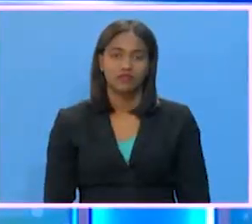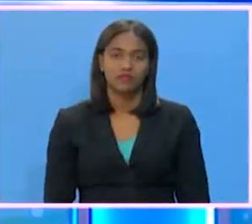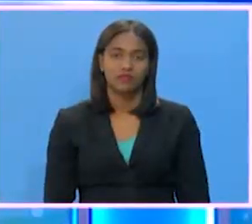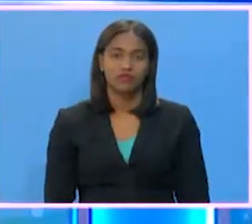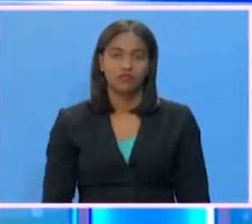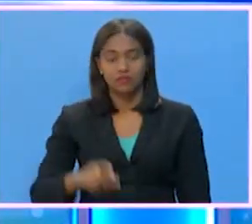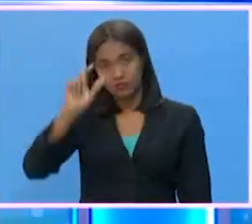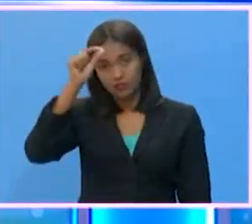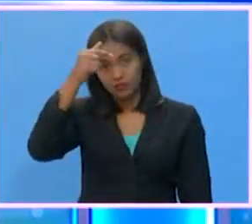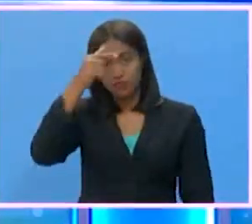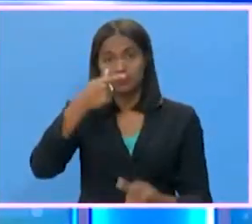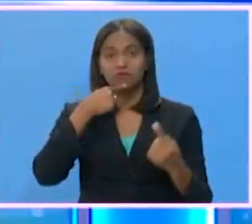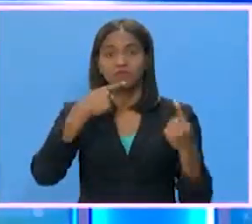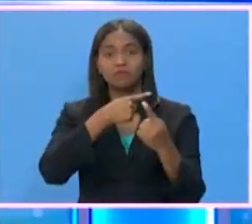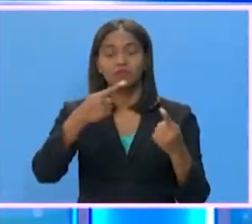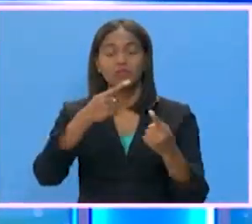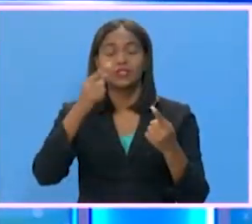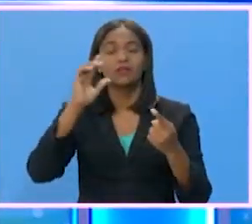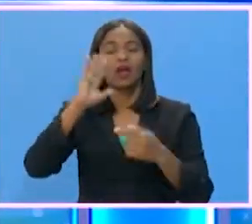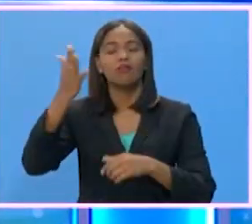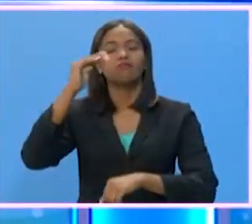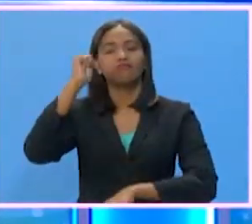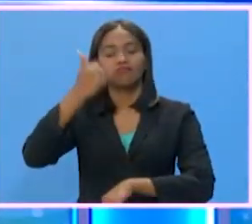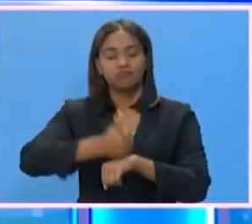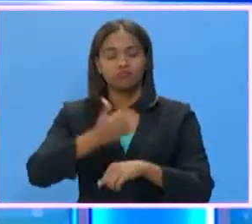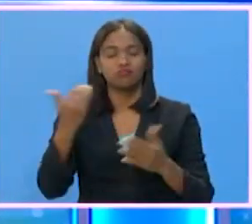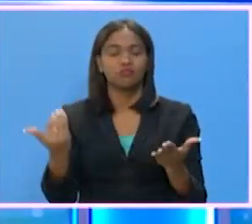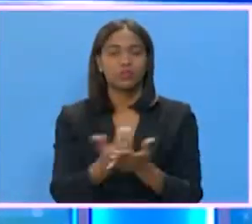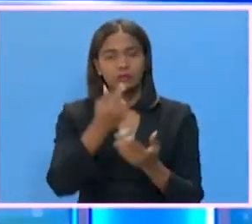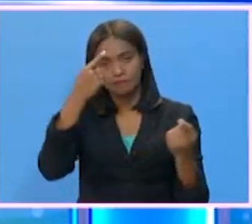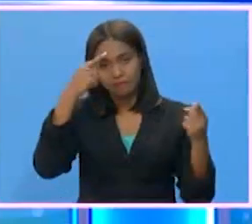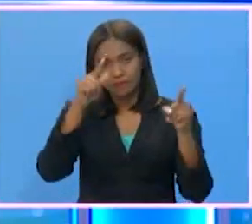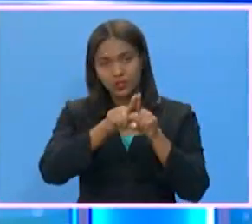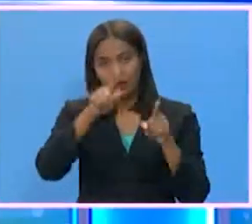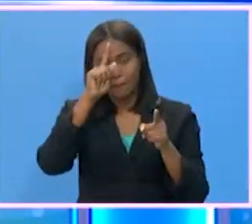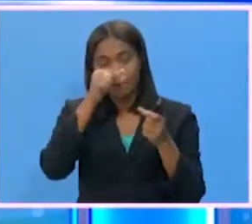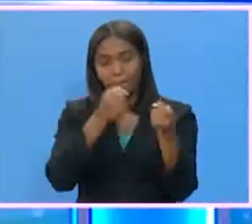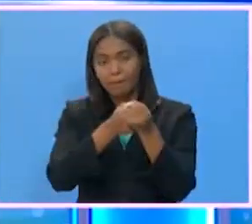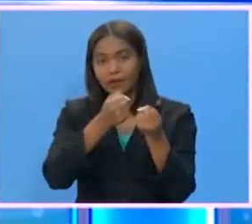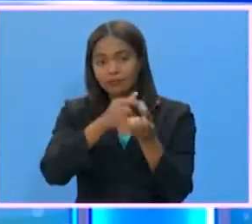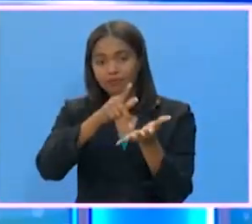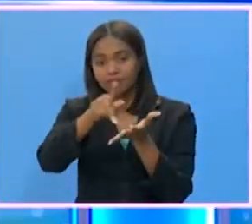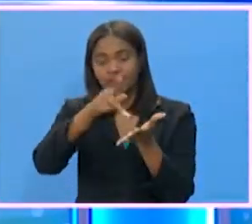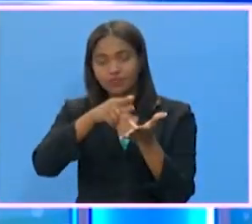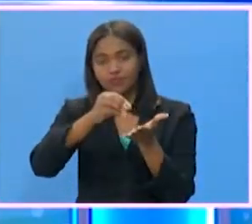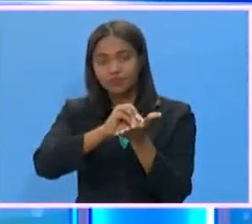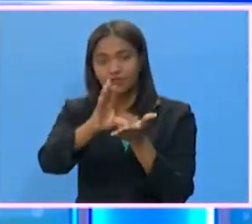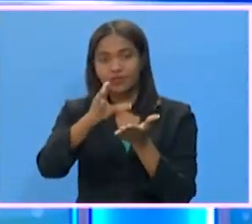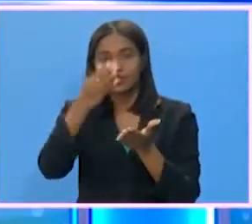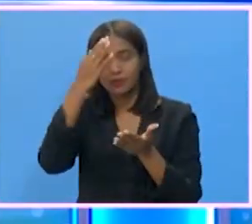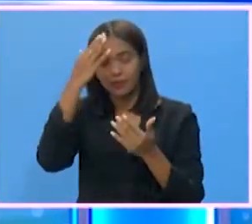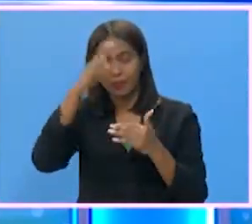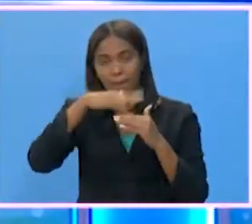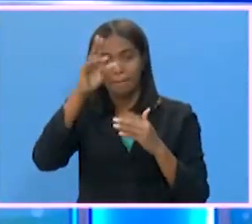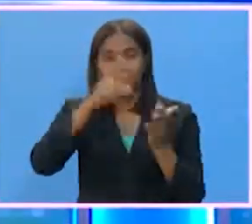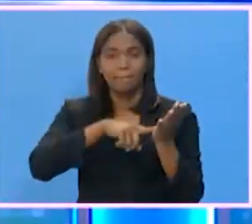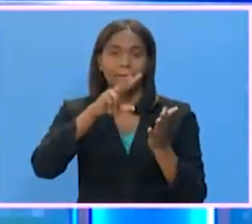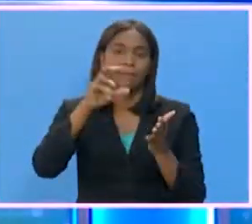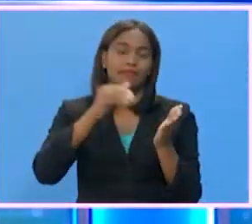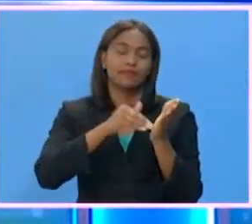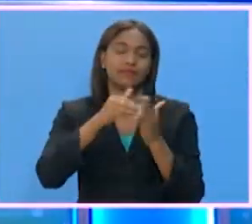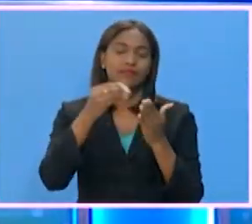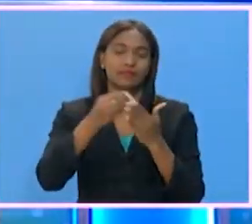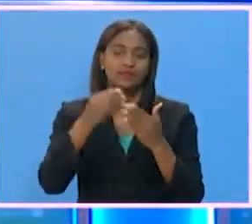Señores, el gobierno anunció la formalización de nuevos acuerdos para subsidiar por más de 1.200 millones de pesos